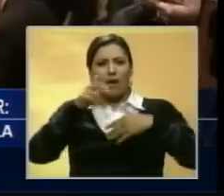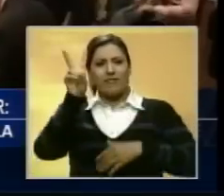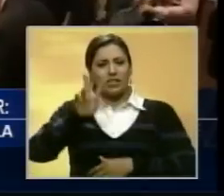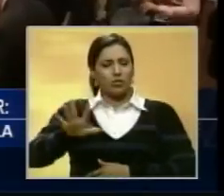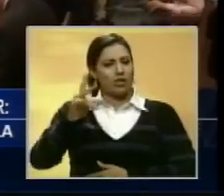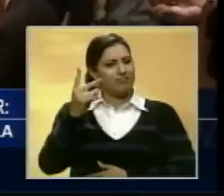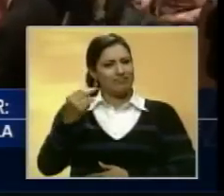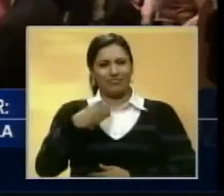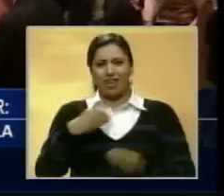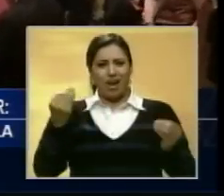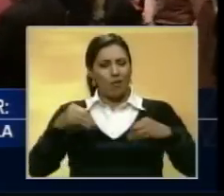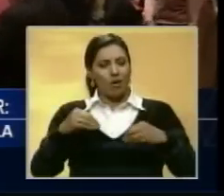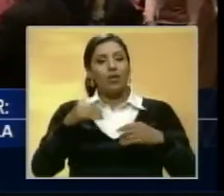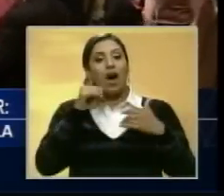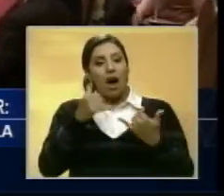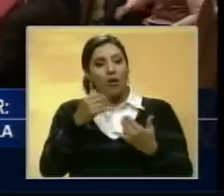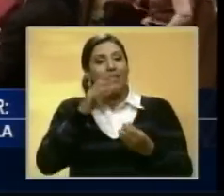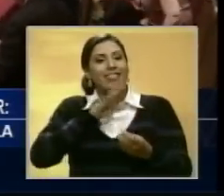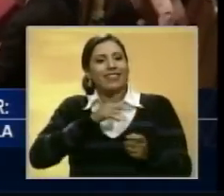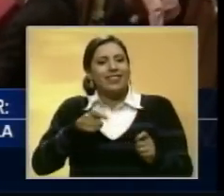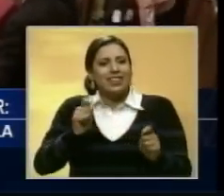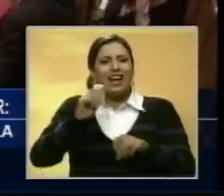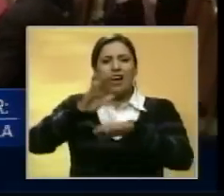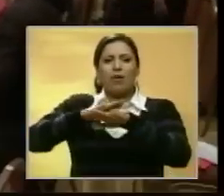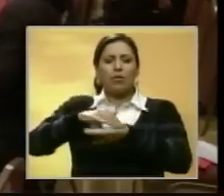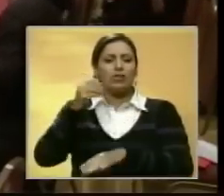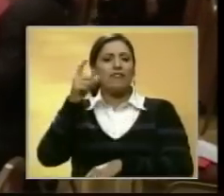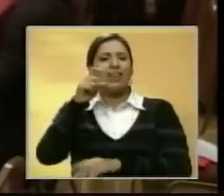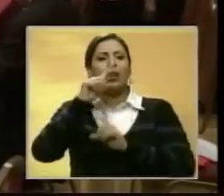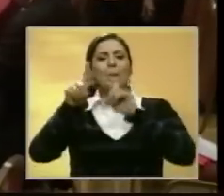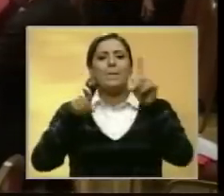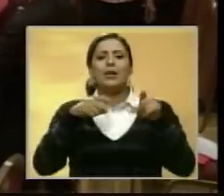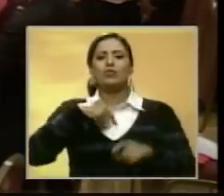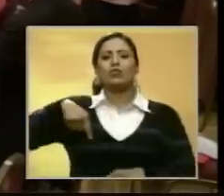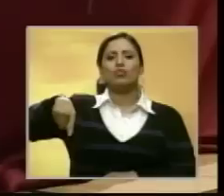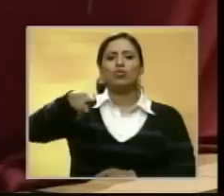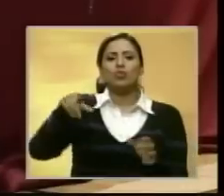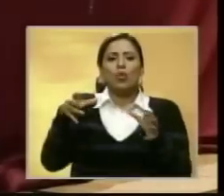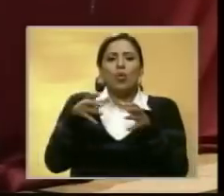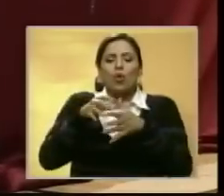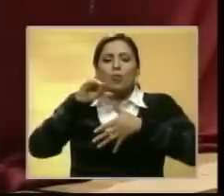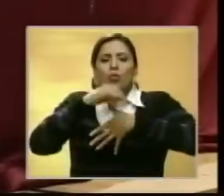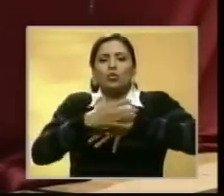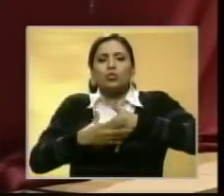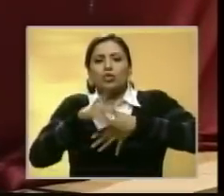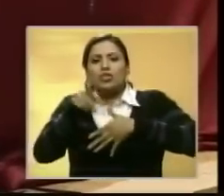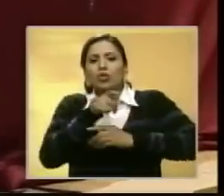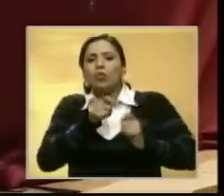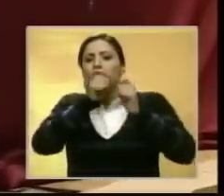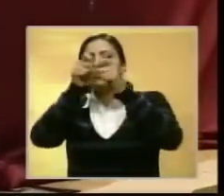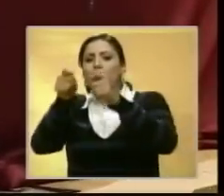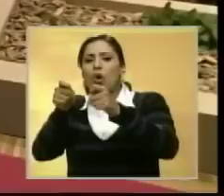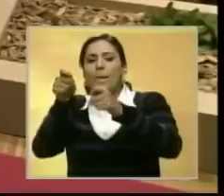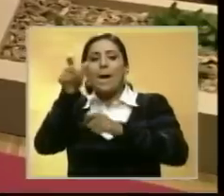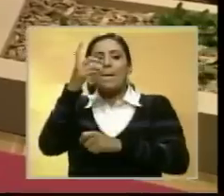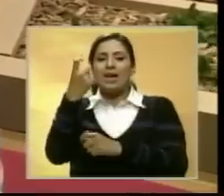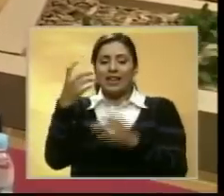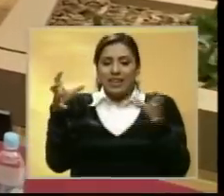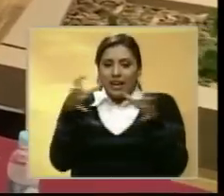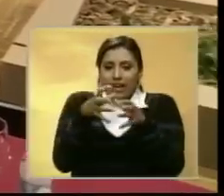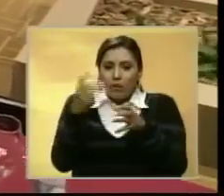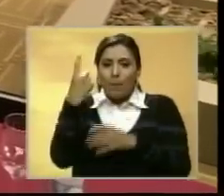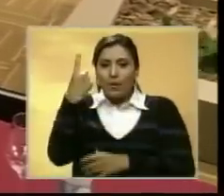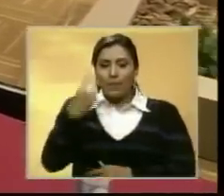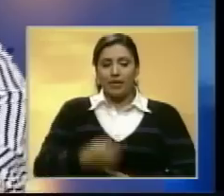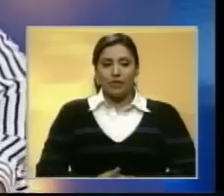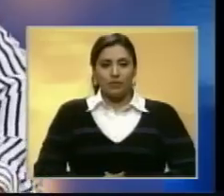Venezuela. Loizaga dijo que se trató de un anuncio inconsulto de Uruguay de entregar la presidencia sin convocar a una cumbre